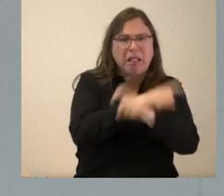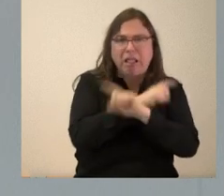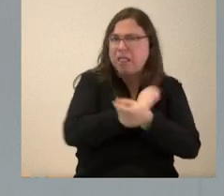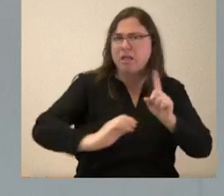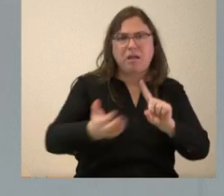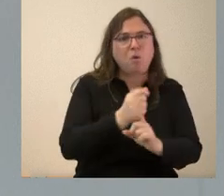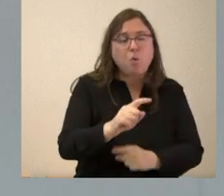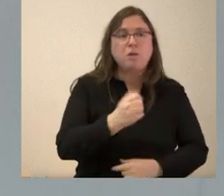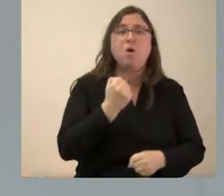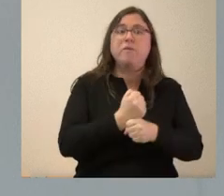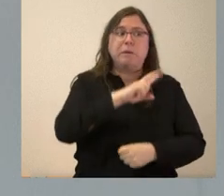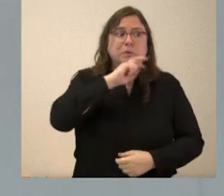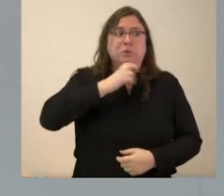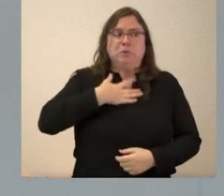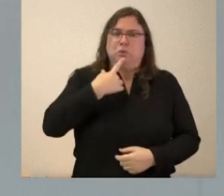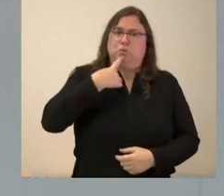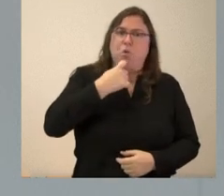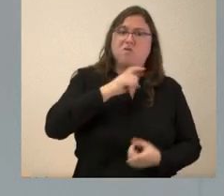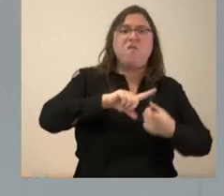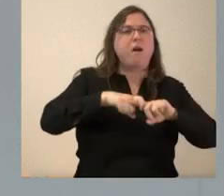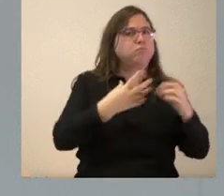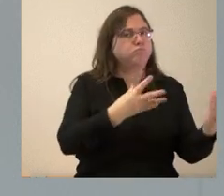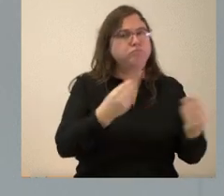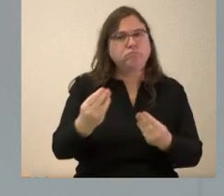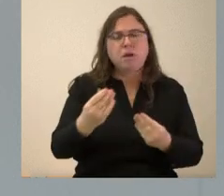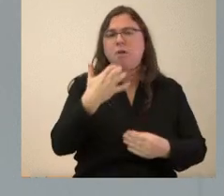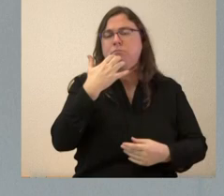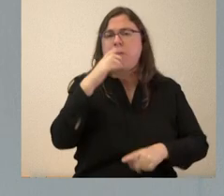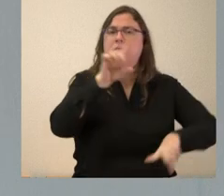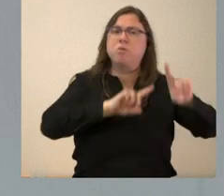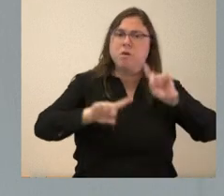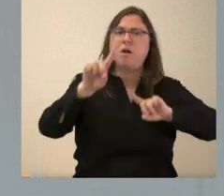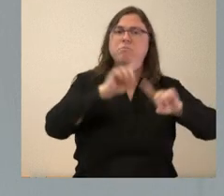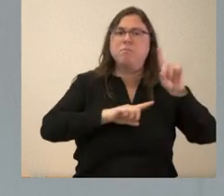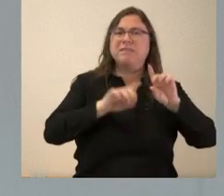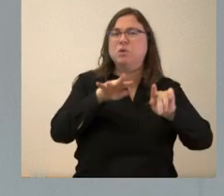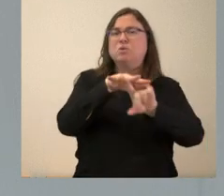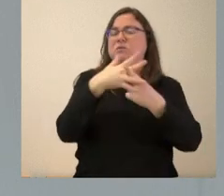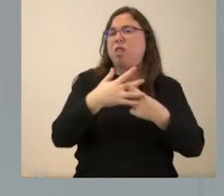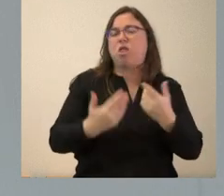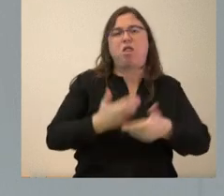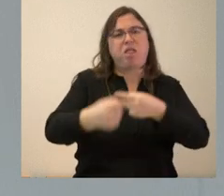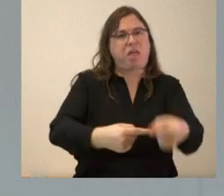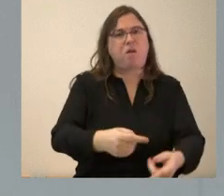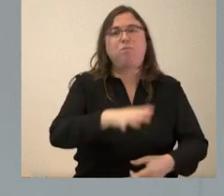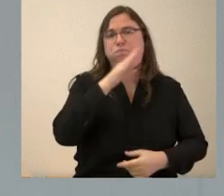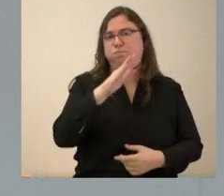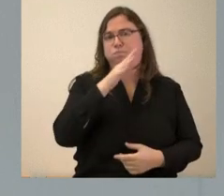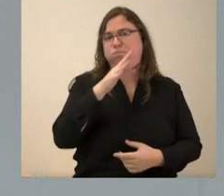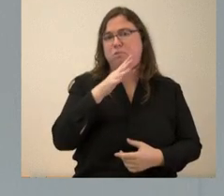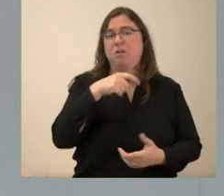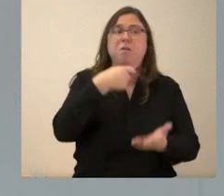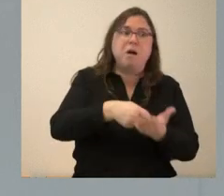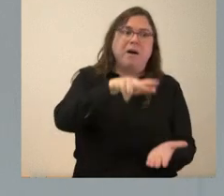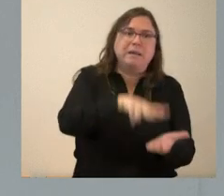el que actualmente tienen muchas familias que tienen problemas en su contexto diario como consecuencia del pago